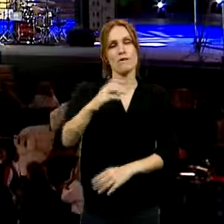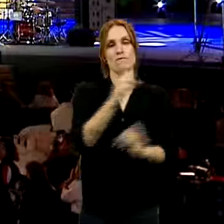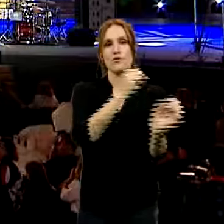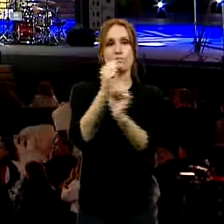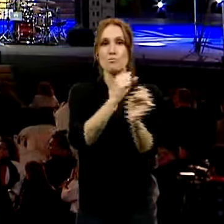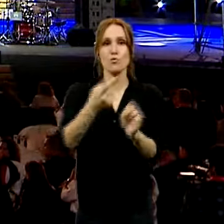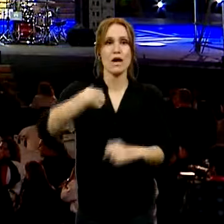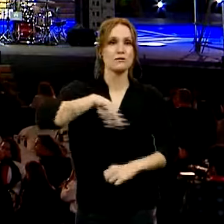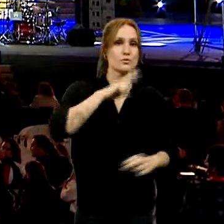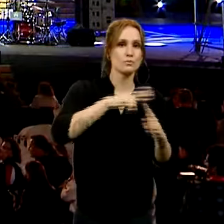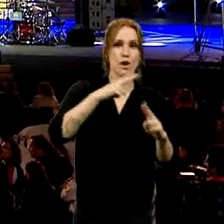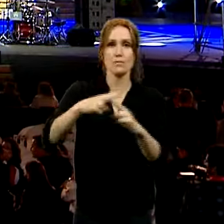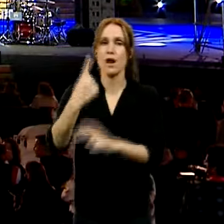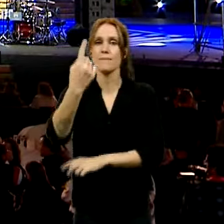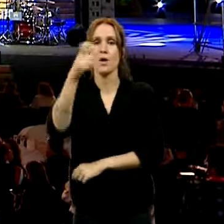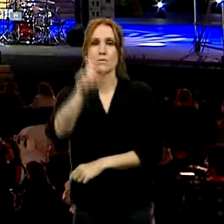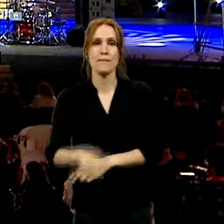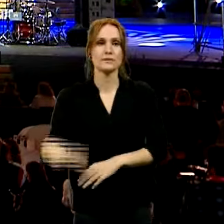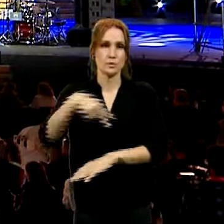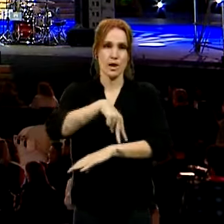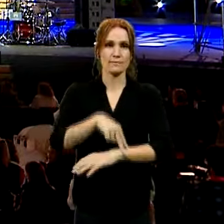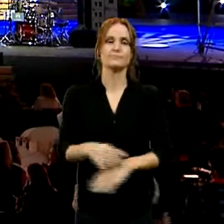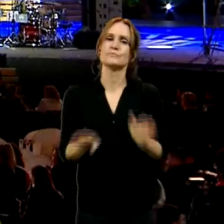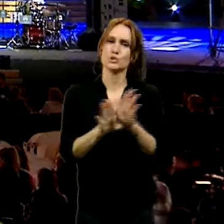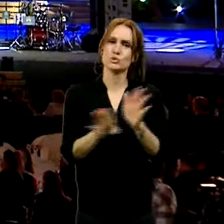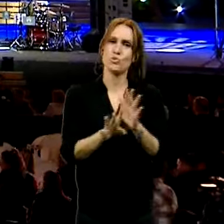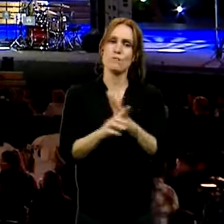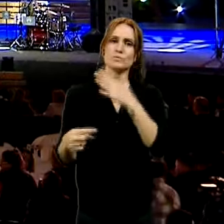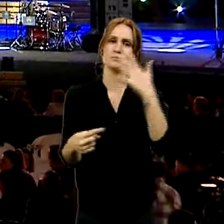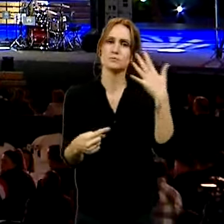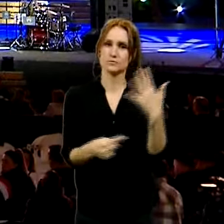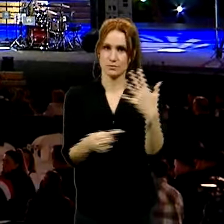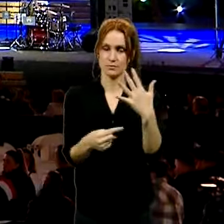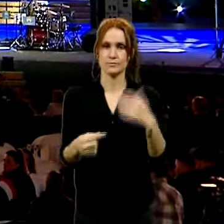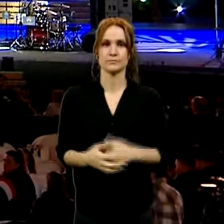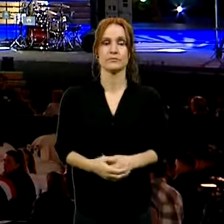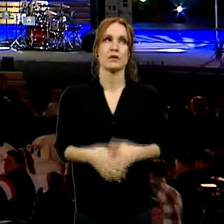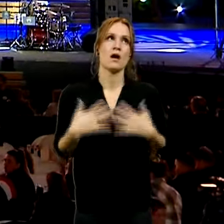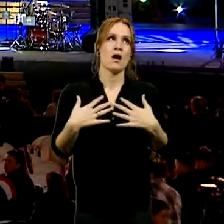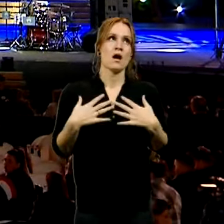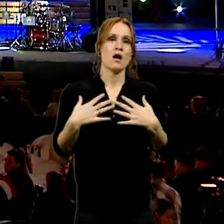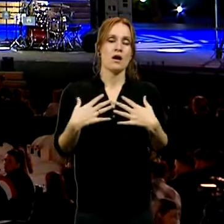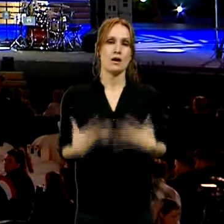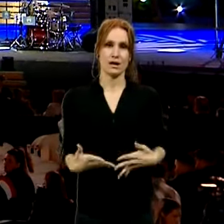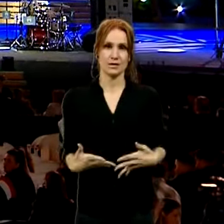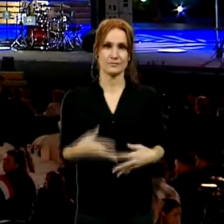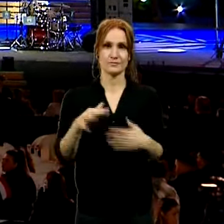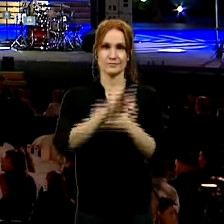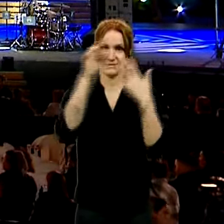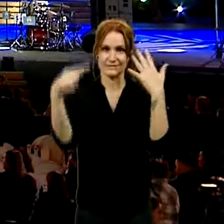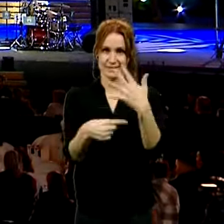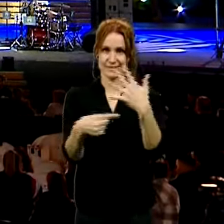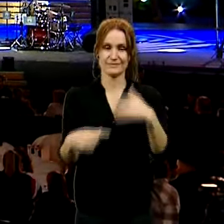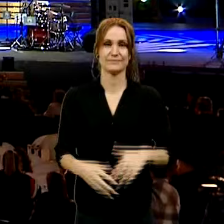hemos ido nombrando. Y seguimos, vamos, seguimos. Vamos con lo siguiente, Ana. ¡Ay! Ay, la mi madre. Siguiente. ¿Cómo aprieta?